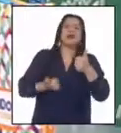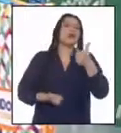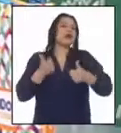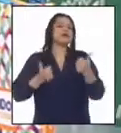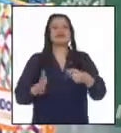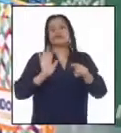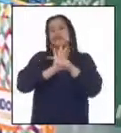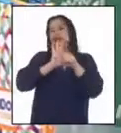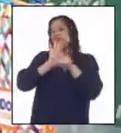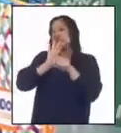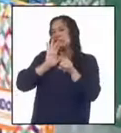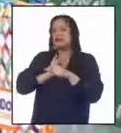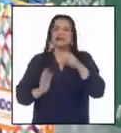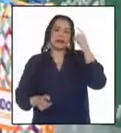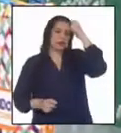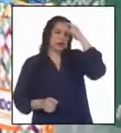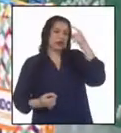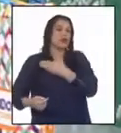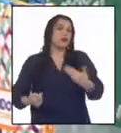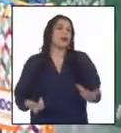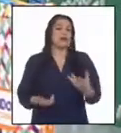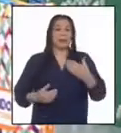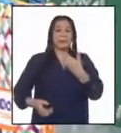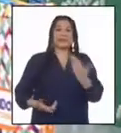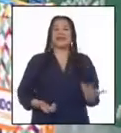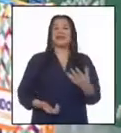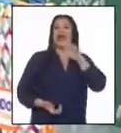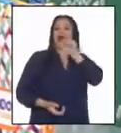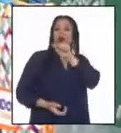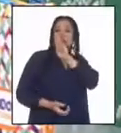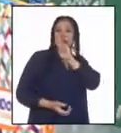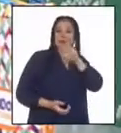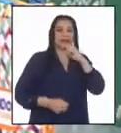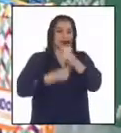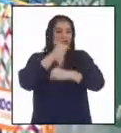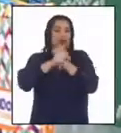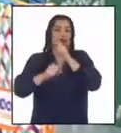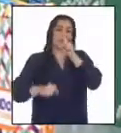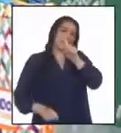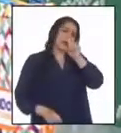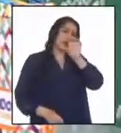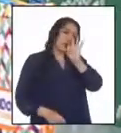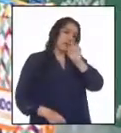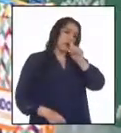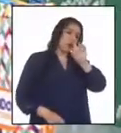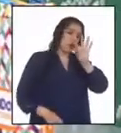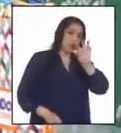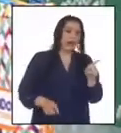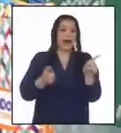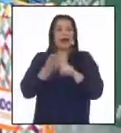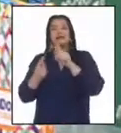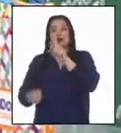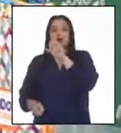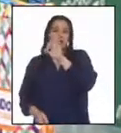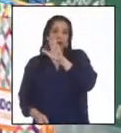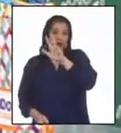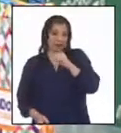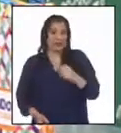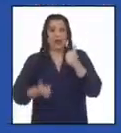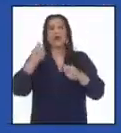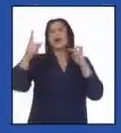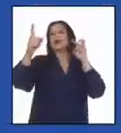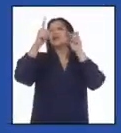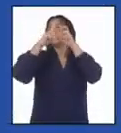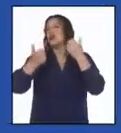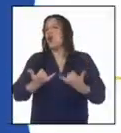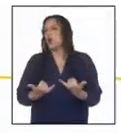políticas del gobierno de Augusto B. Leguía ante el problema de salud pública entre los años 1919 y 1930. Y tu reto